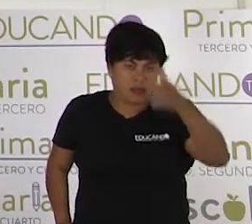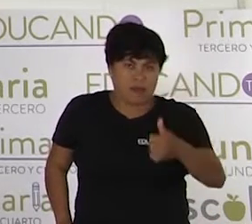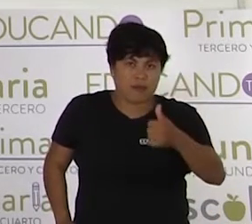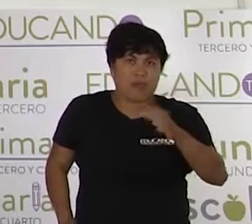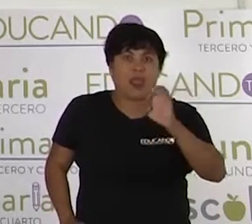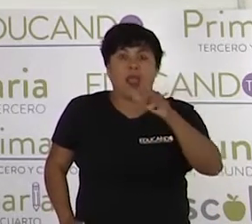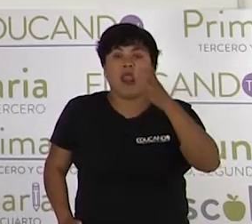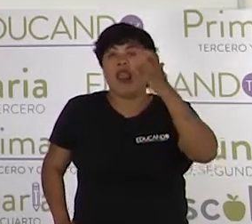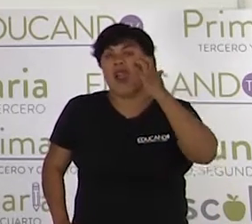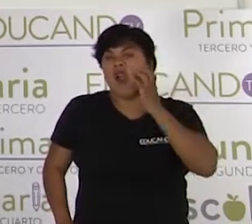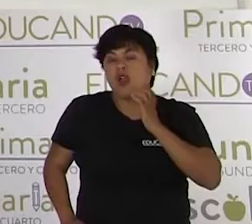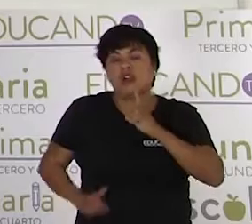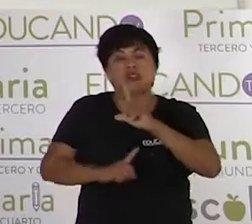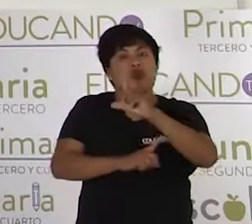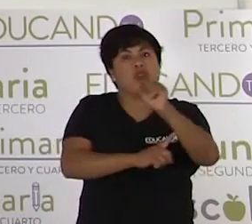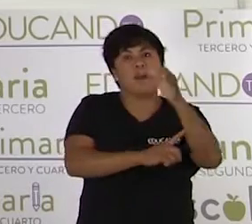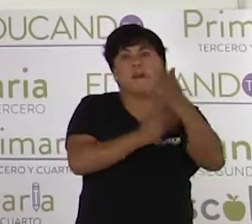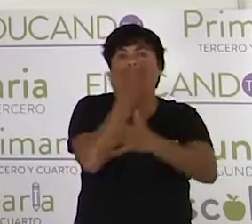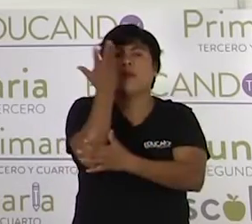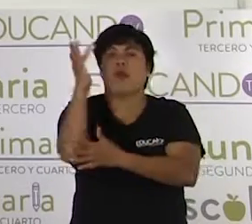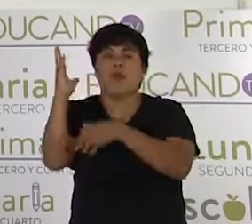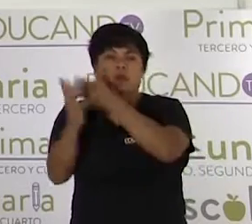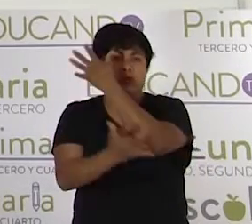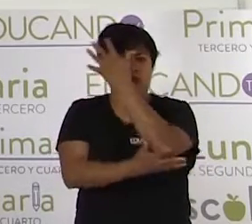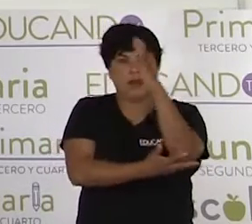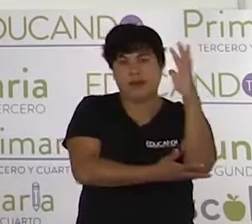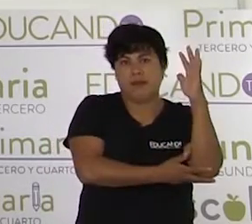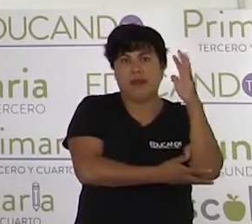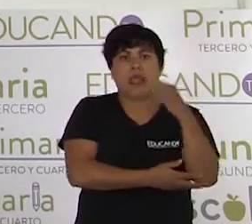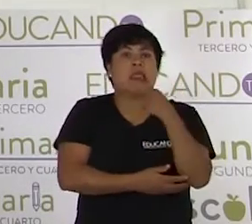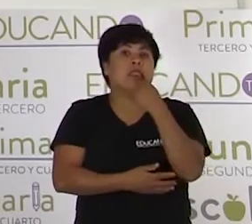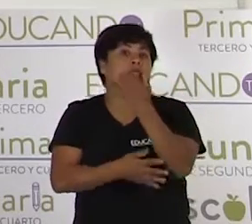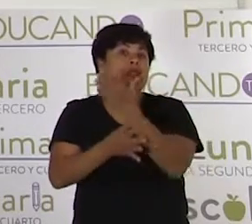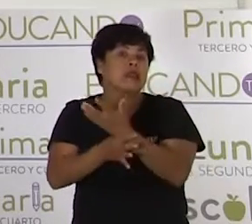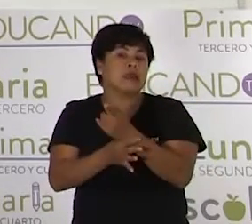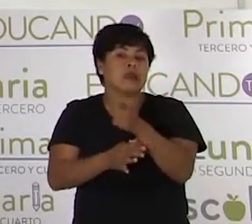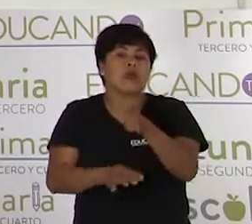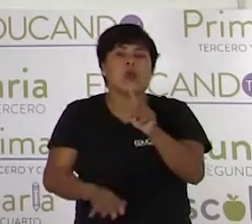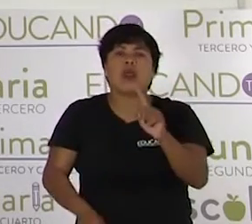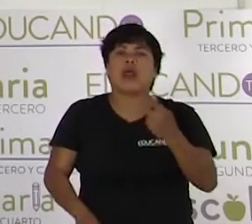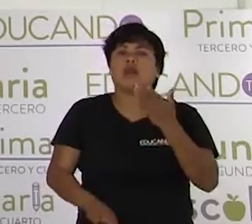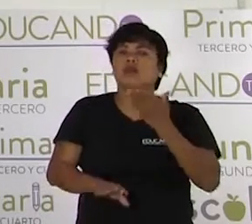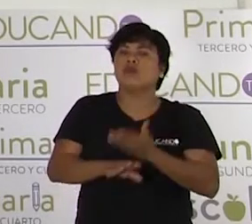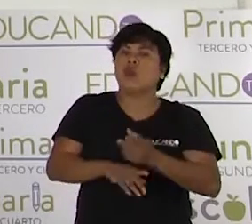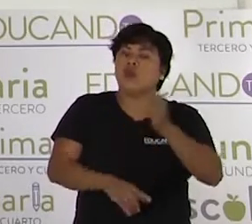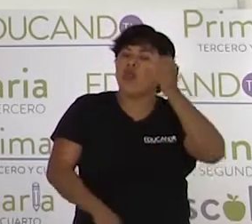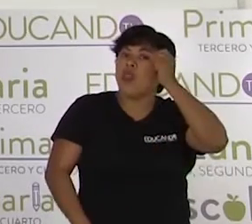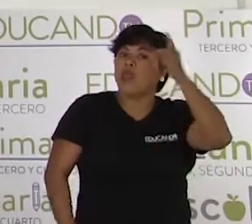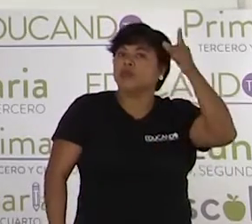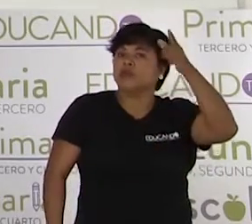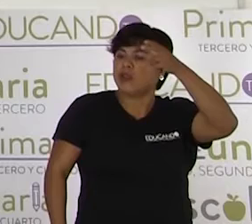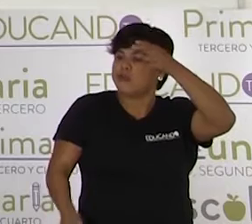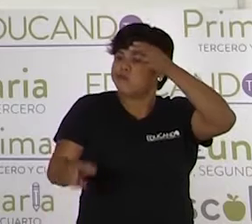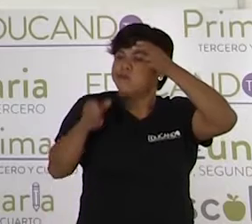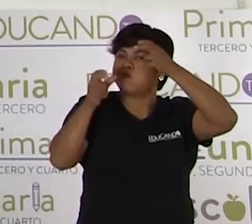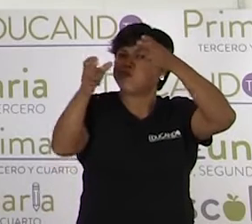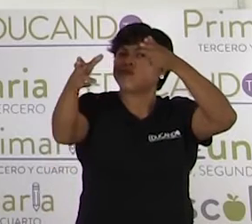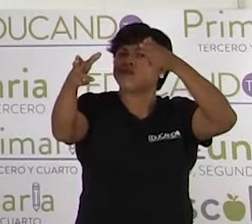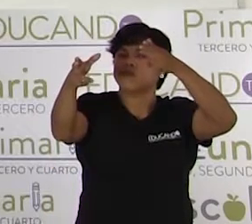El león se fue por el bosque. Cuentan que eres muy listo.